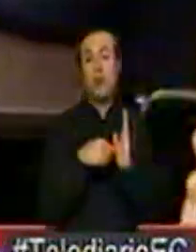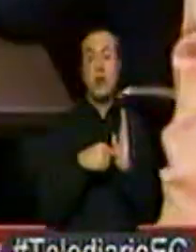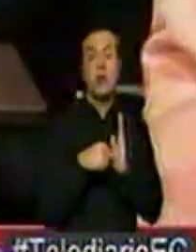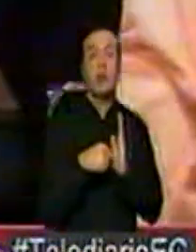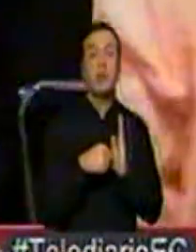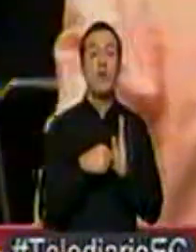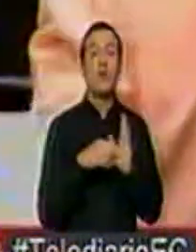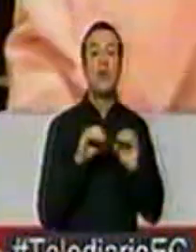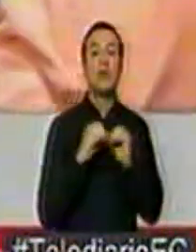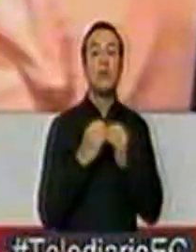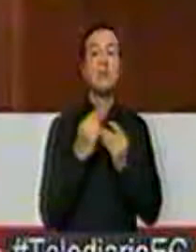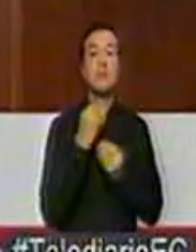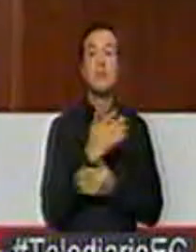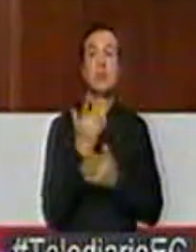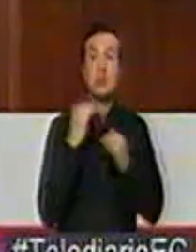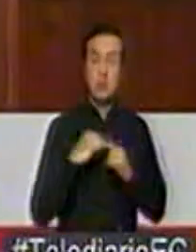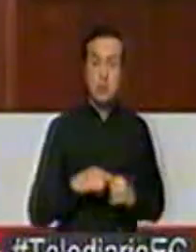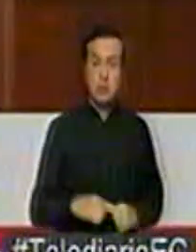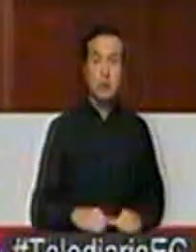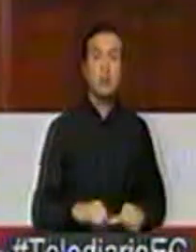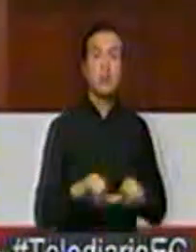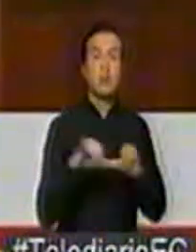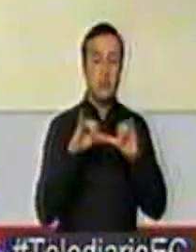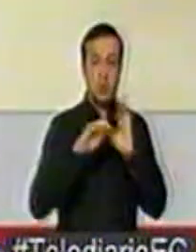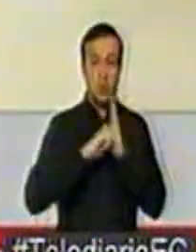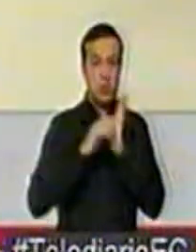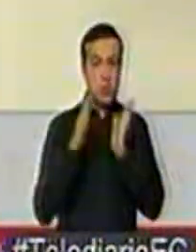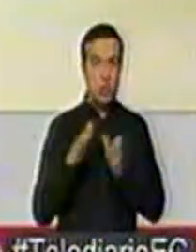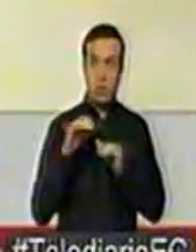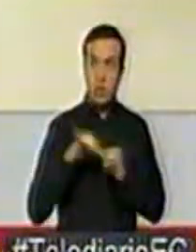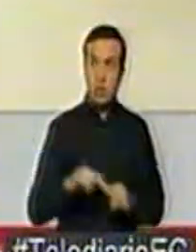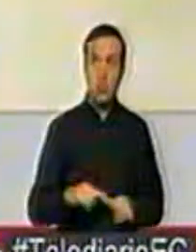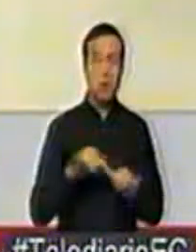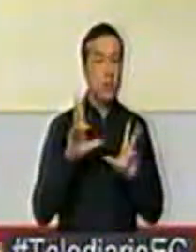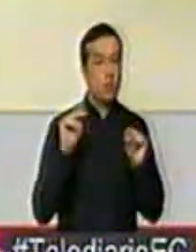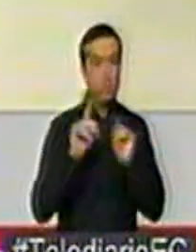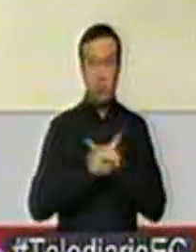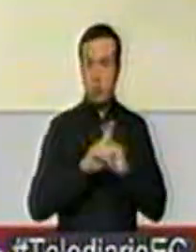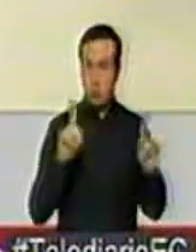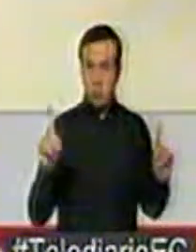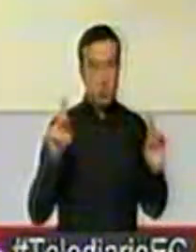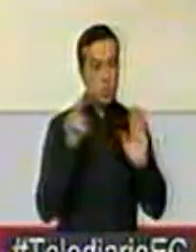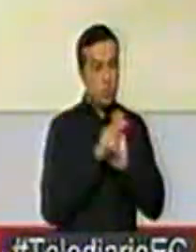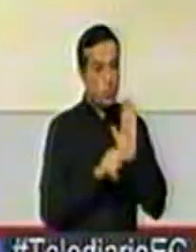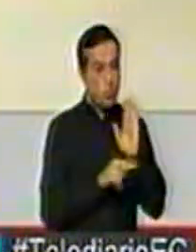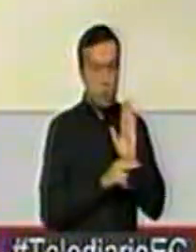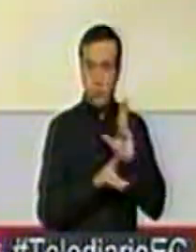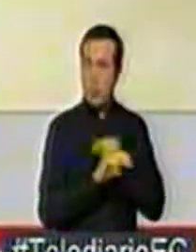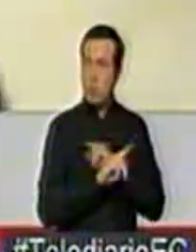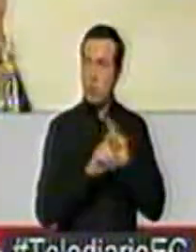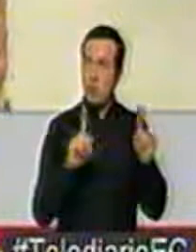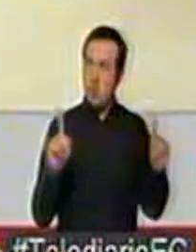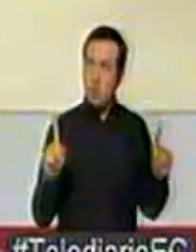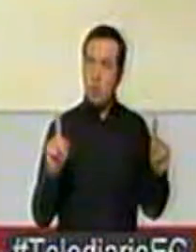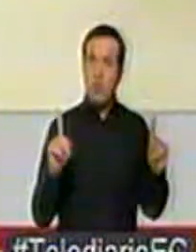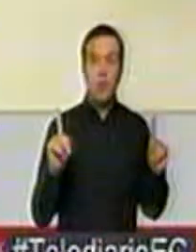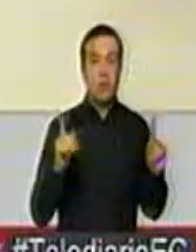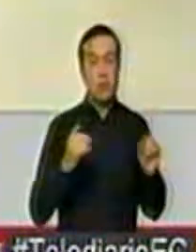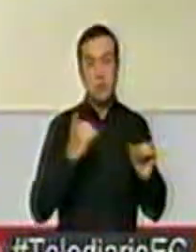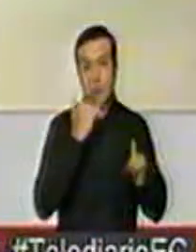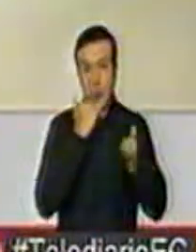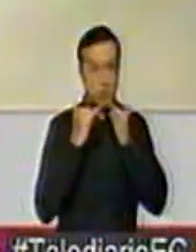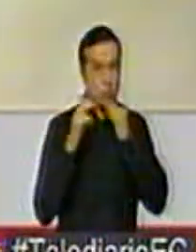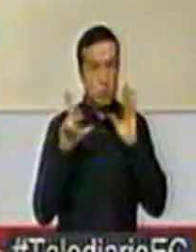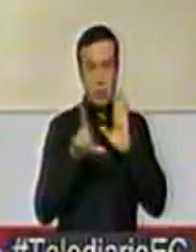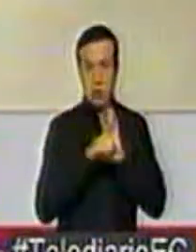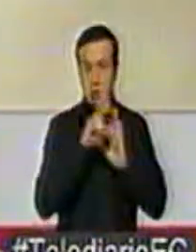el organismo ratifica la continuidad del contralor Pablo Celi. No podemos violentar ninguna norma, ninguna conducta, ninguna ley.